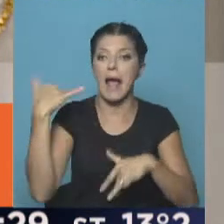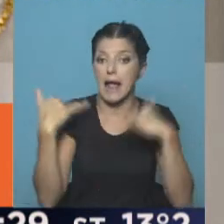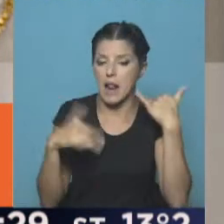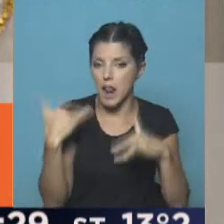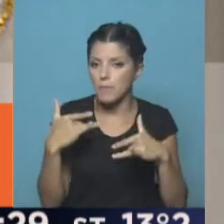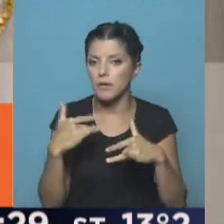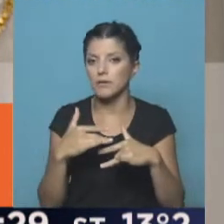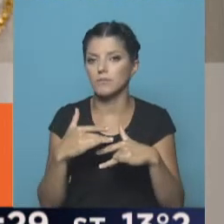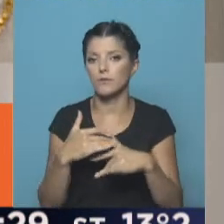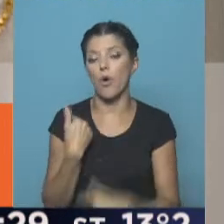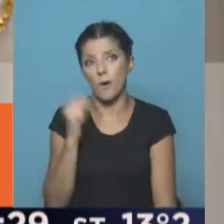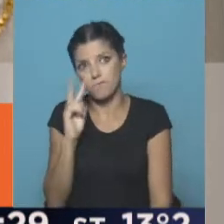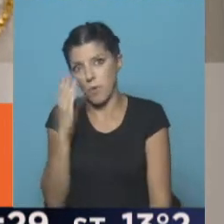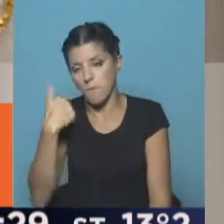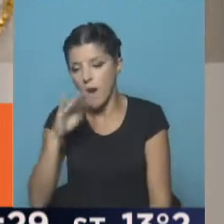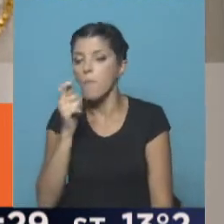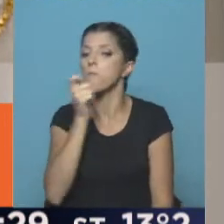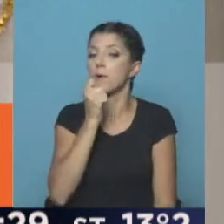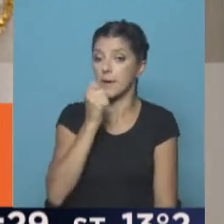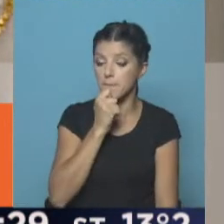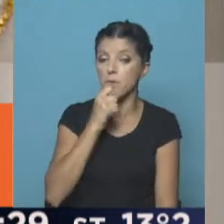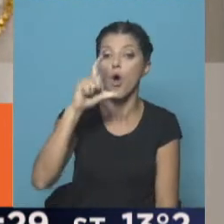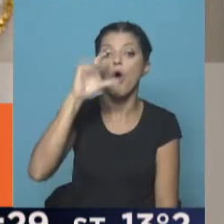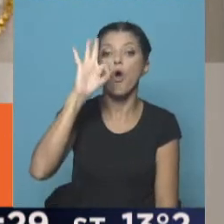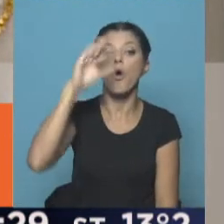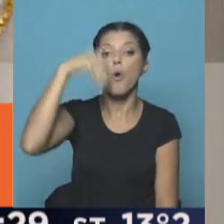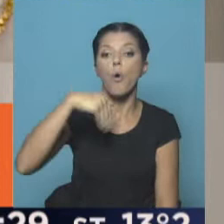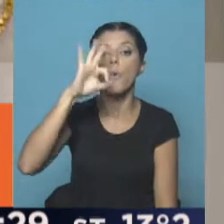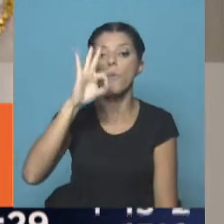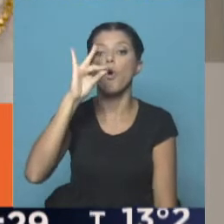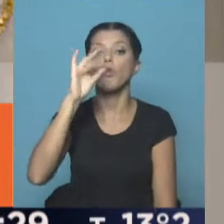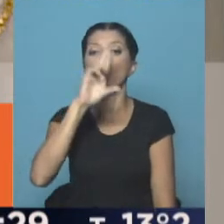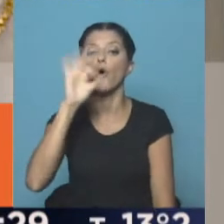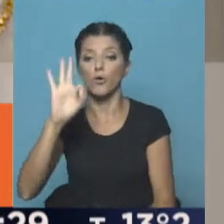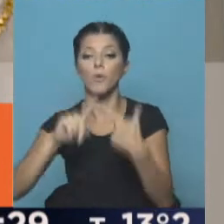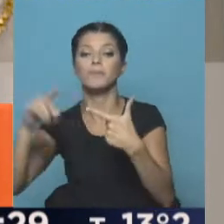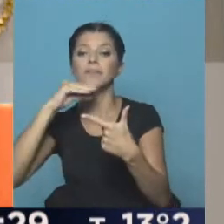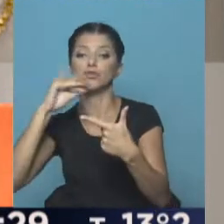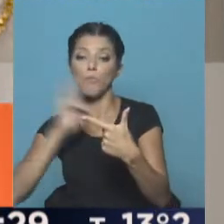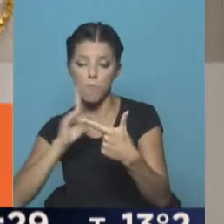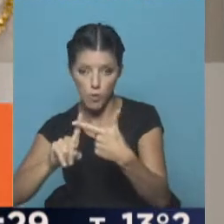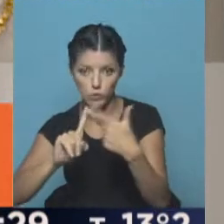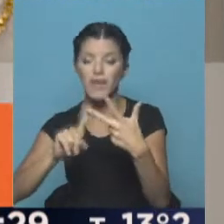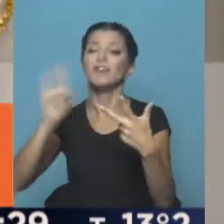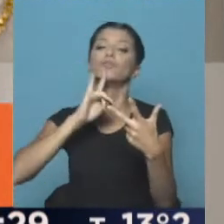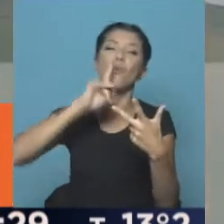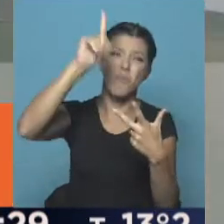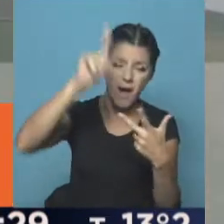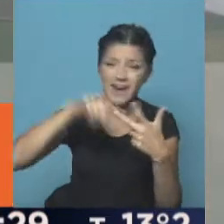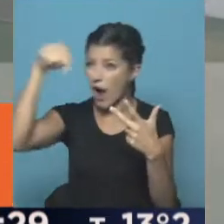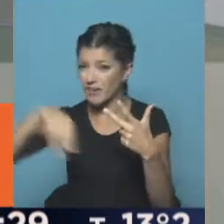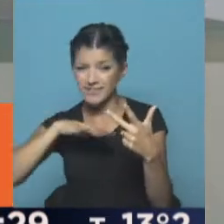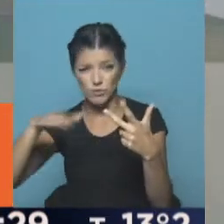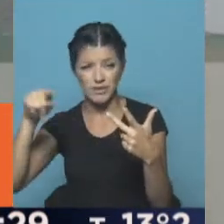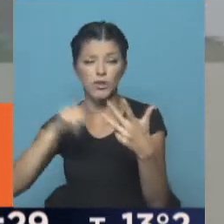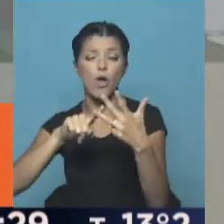más visibles a nivel nacional, como han sido Comodoro y Chubut, con Tucumán, con La Madrid, ahora la situación de Corrientes, el sur de